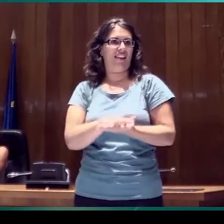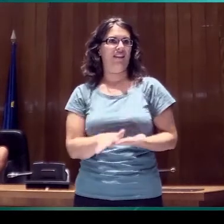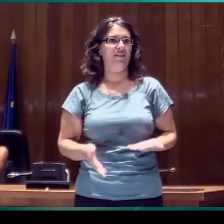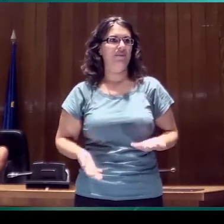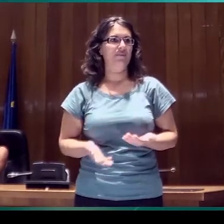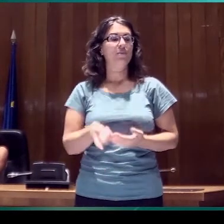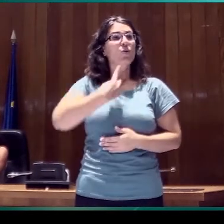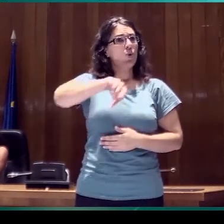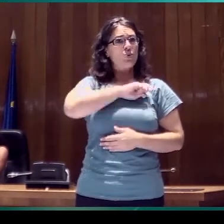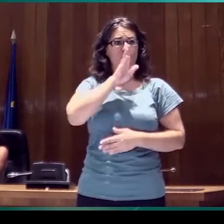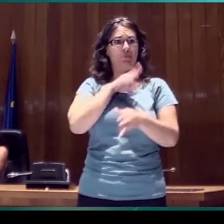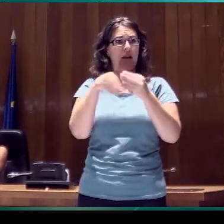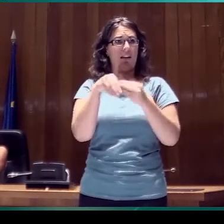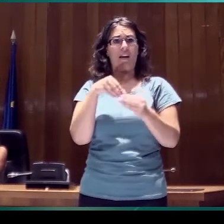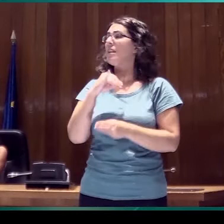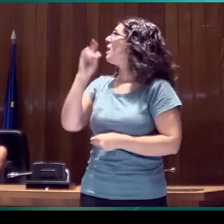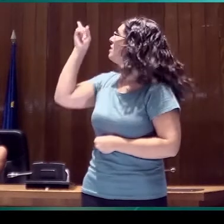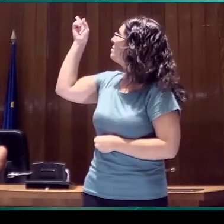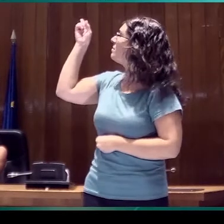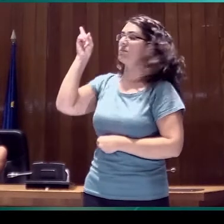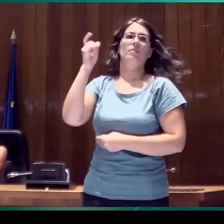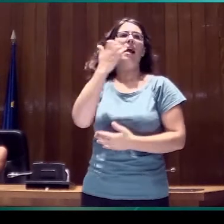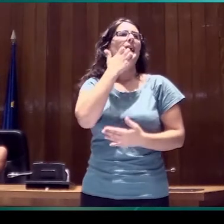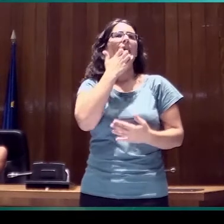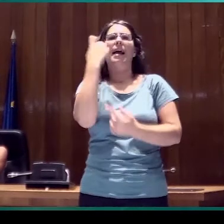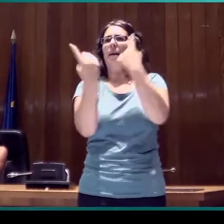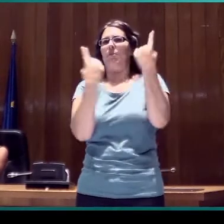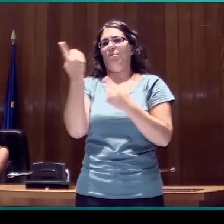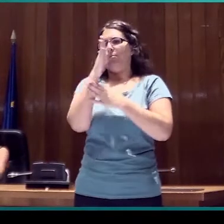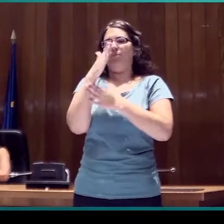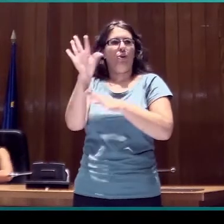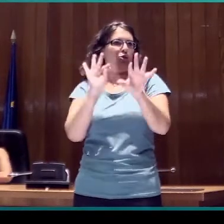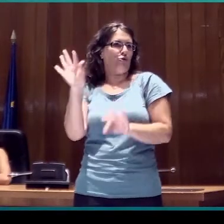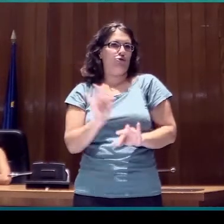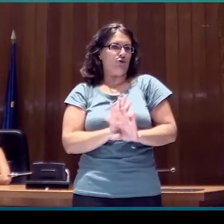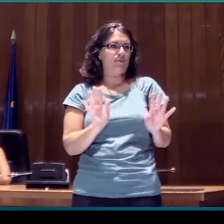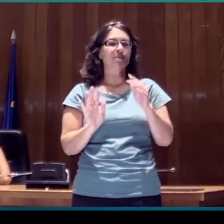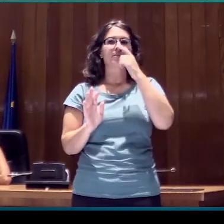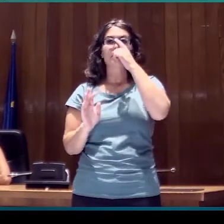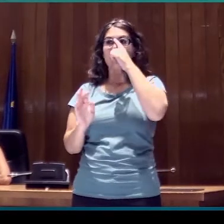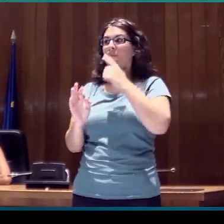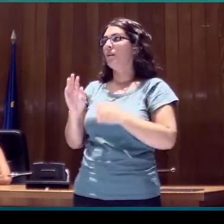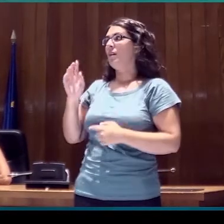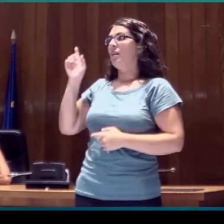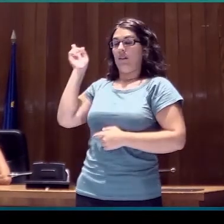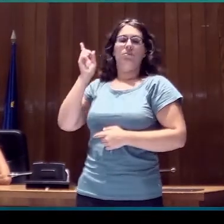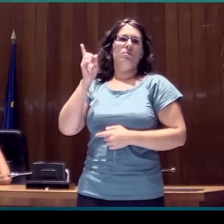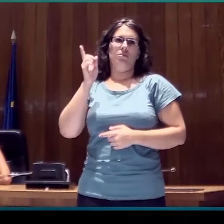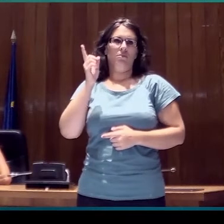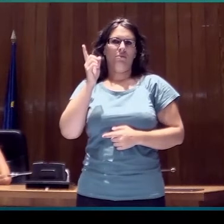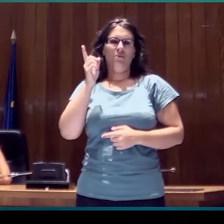Disponemos de materiales, hay solo algunos ejemplos que hemos señalado. Disponemos, y en esto nos tenemos que felicitar todos,